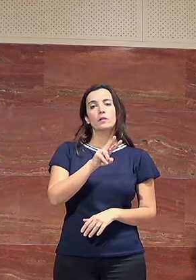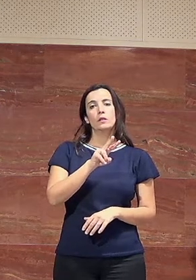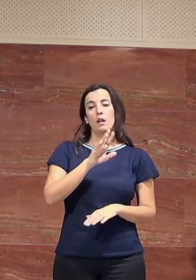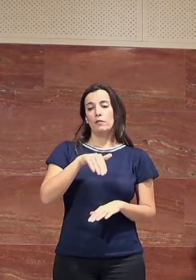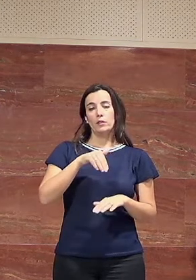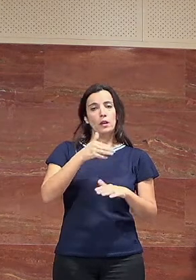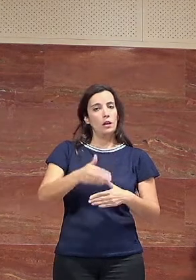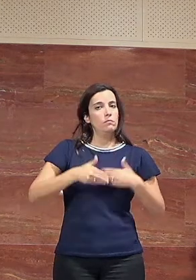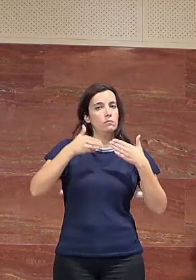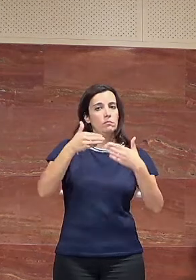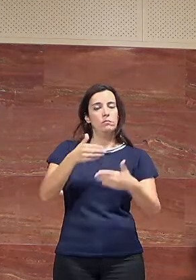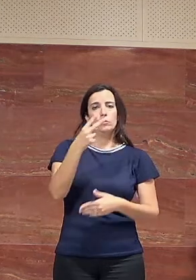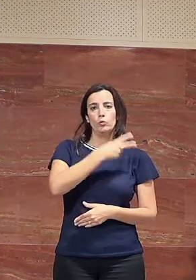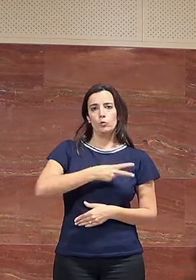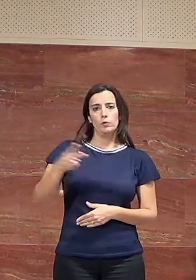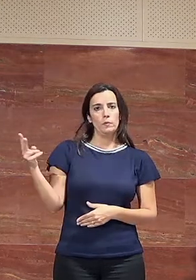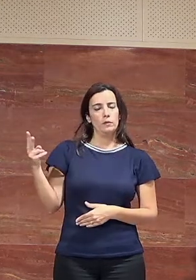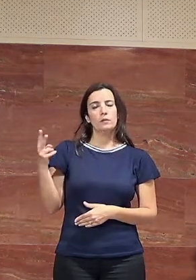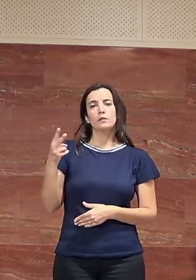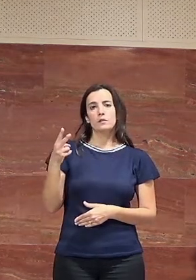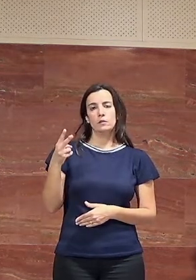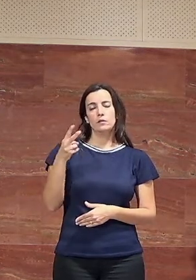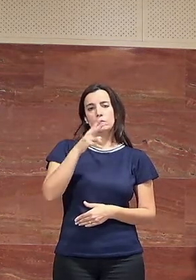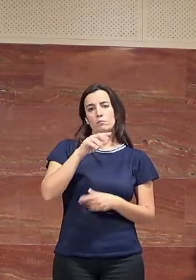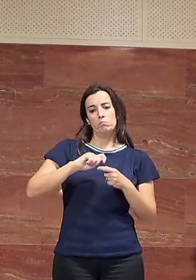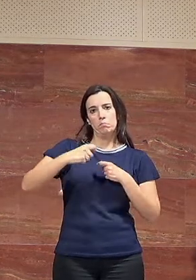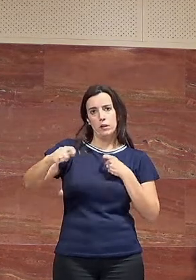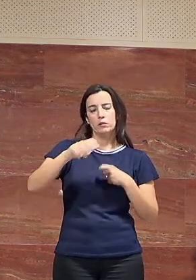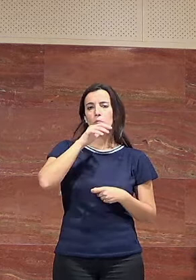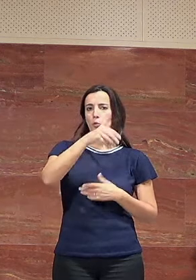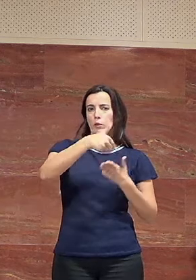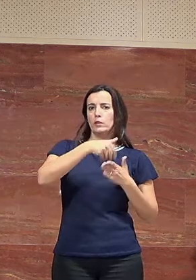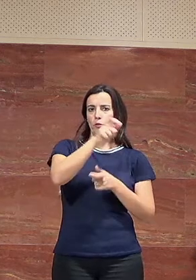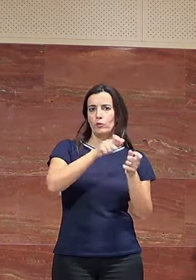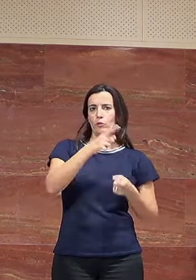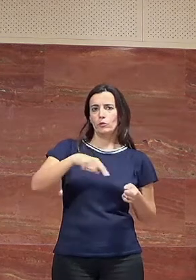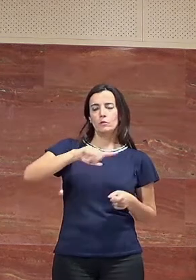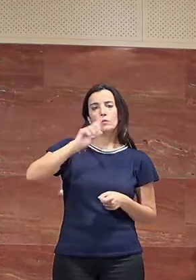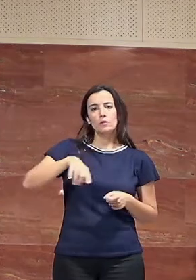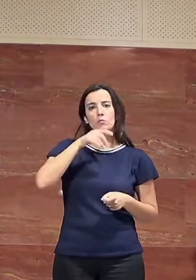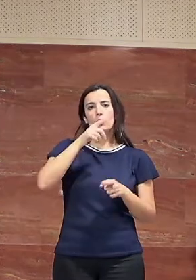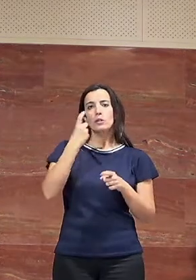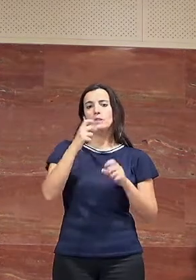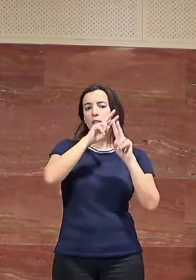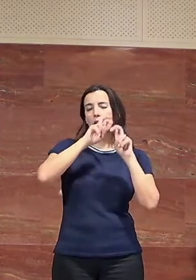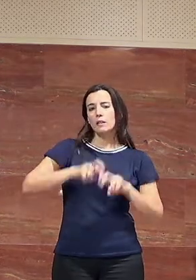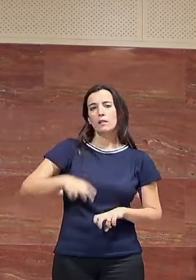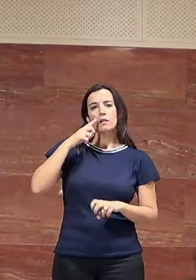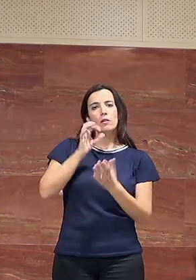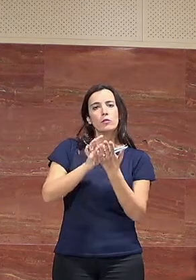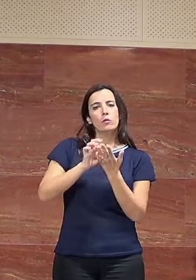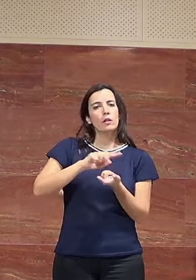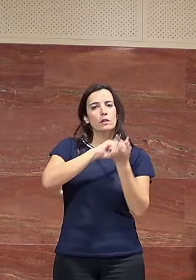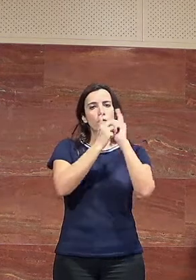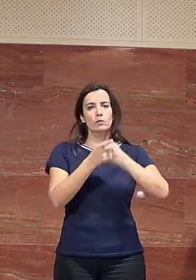2 semanas más, en parte por la petición vecinal y en parte por la necesidad de analizar cómo se transformaba la ciudad y qué cambios